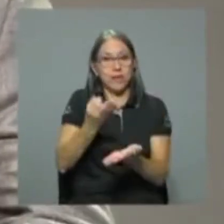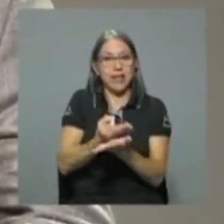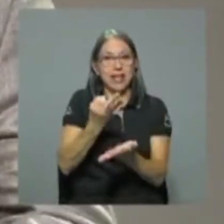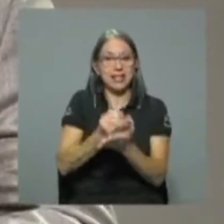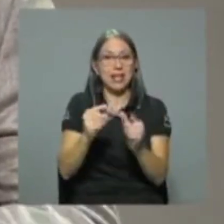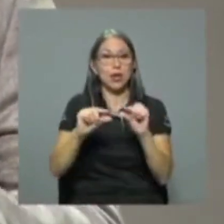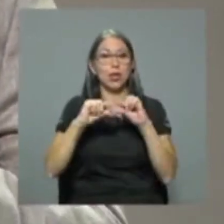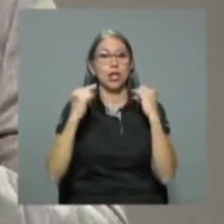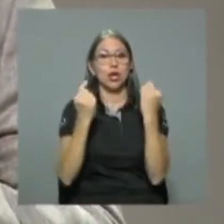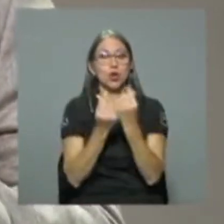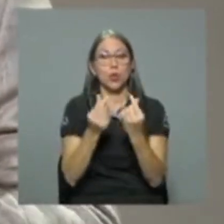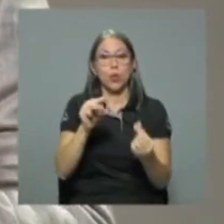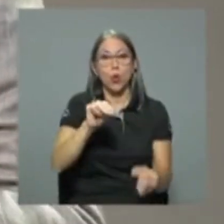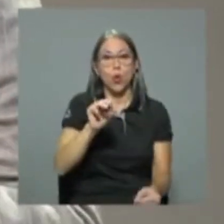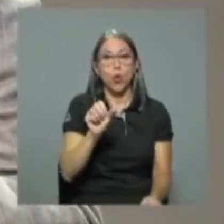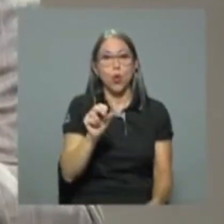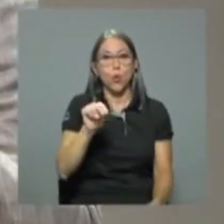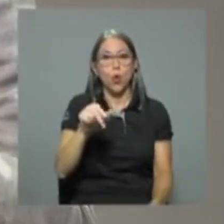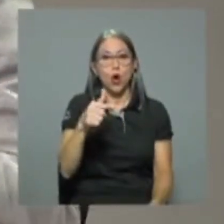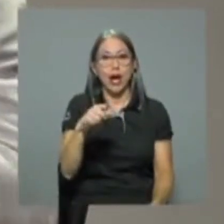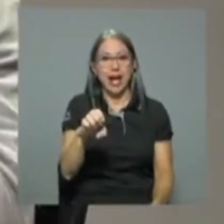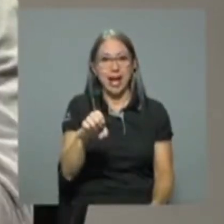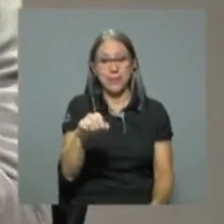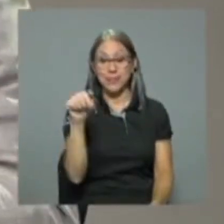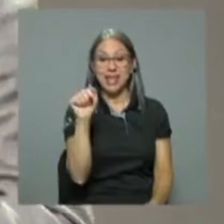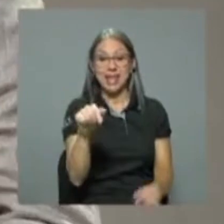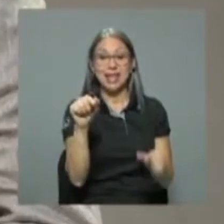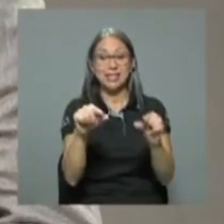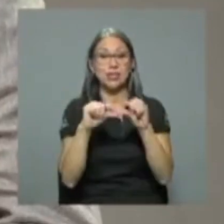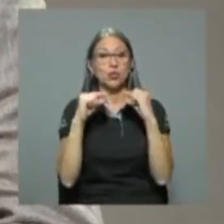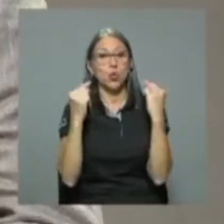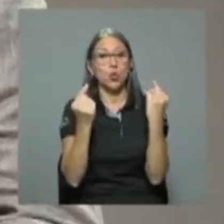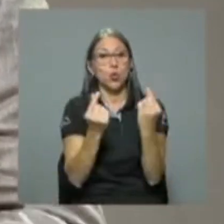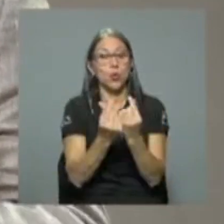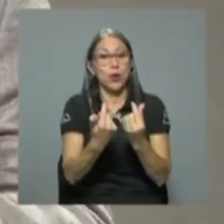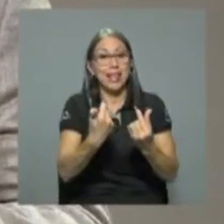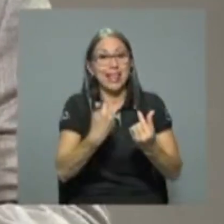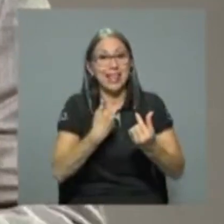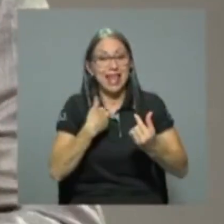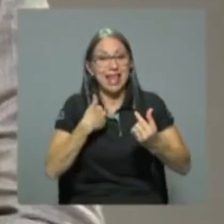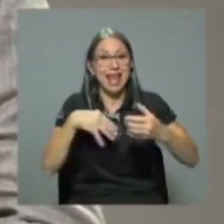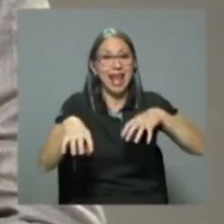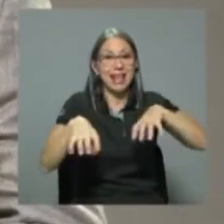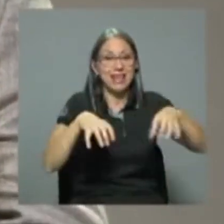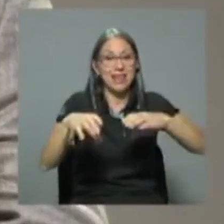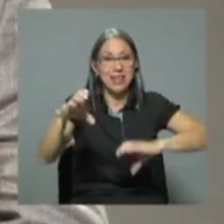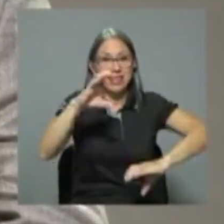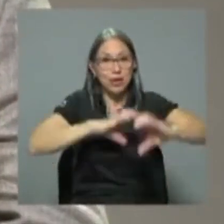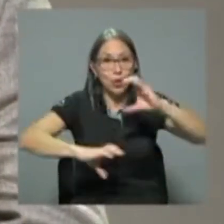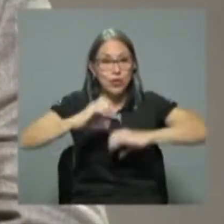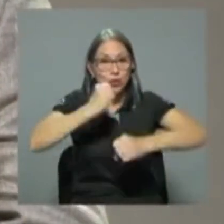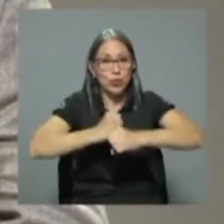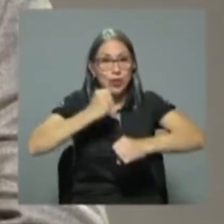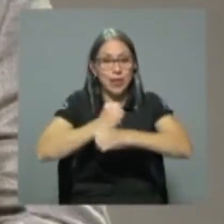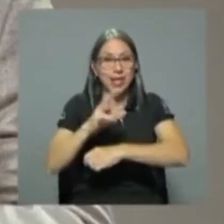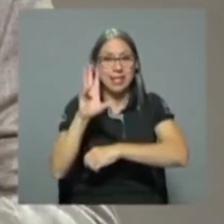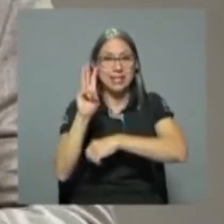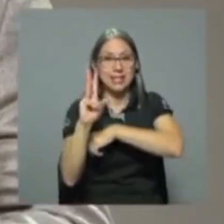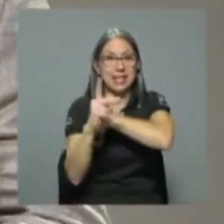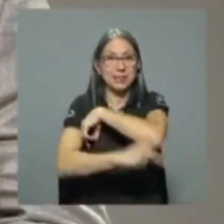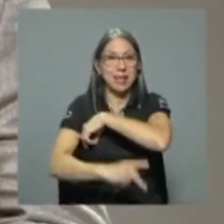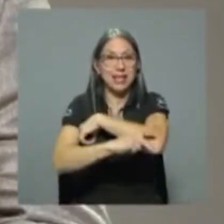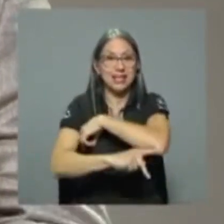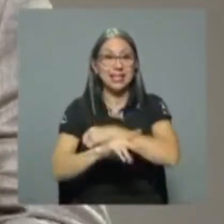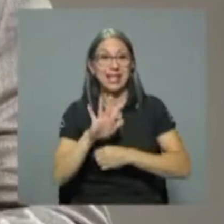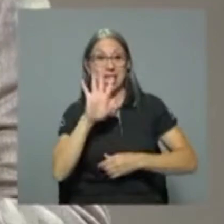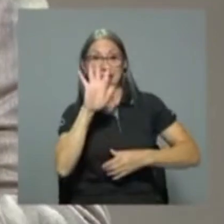Grupo Monge. Es un grupo que tiene una actividad de comercio que opera en 6 países, 5 países de Centroamérica y